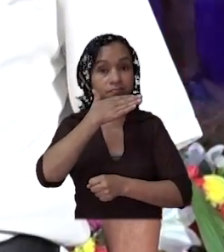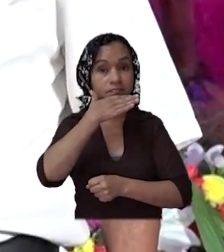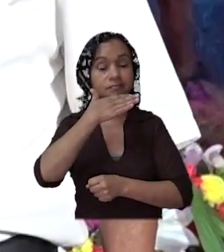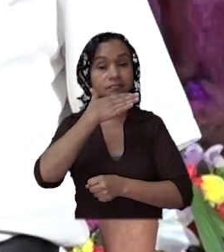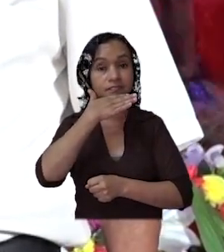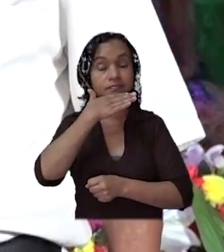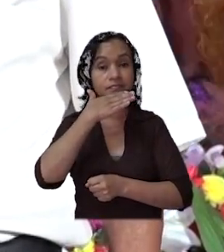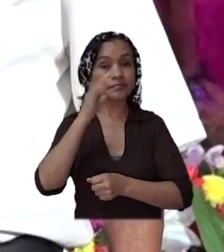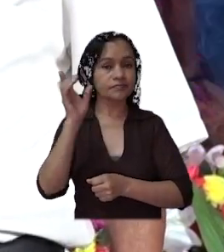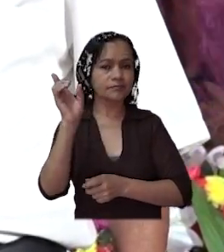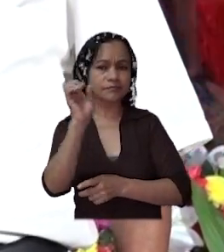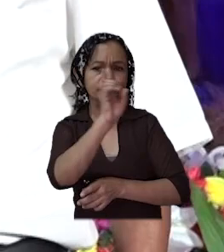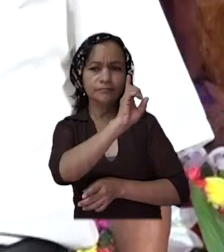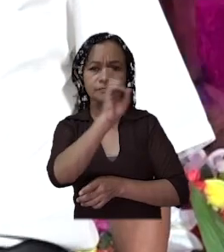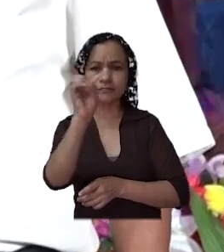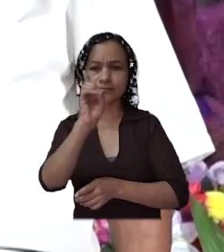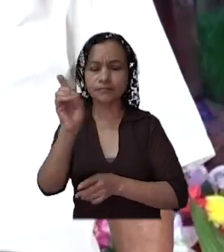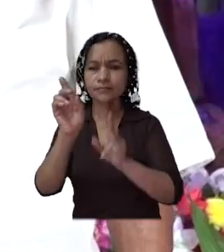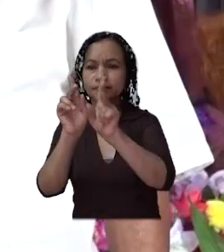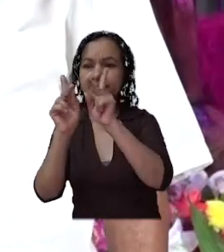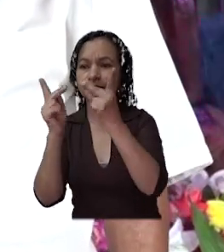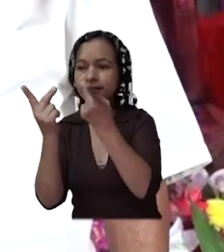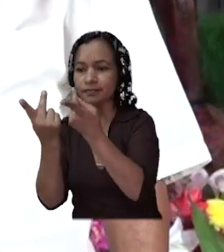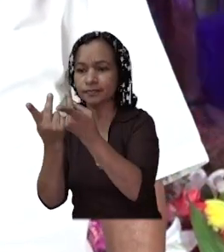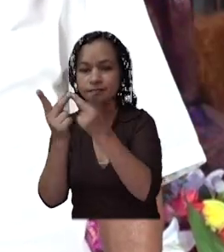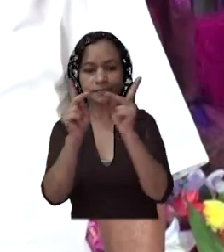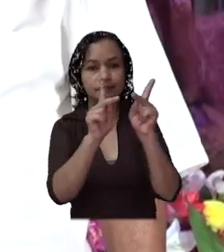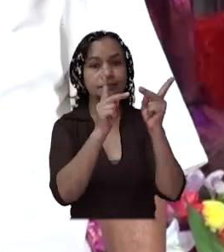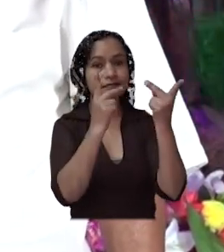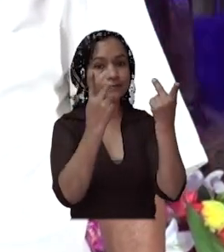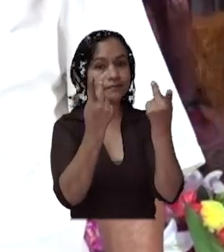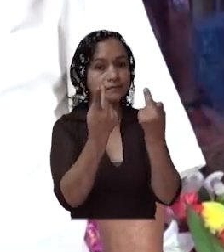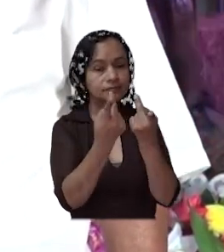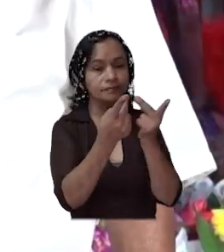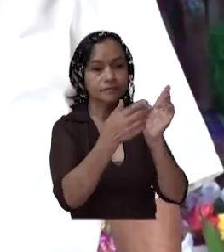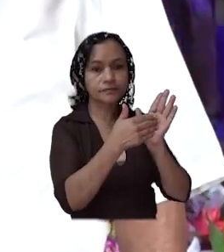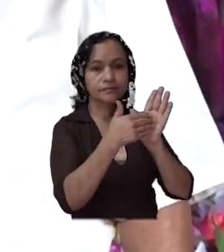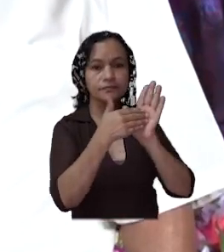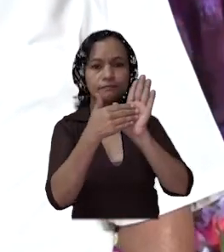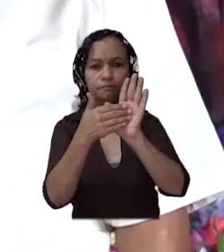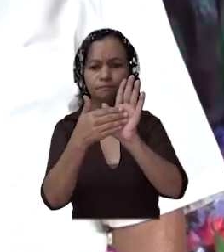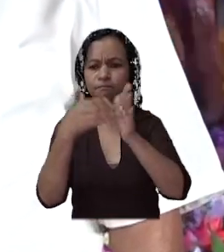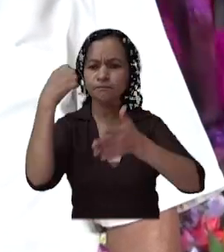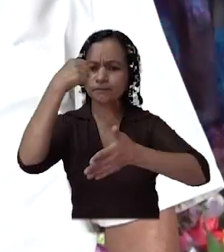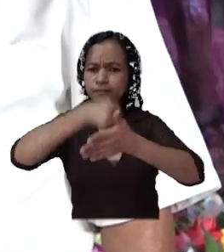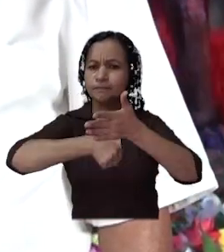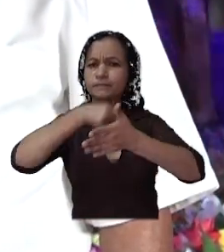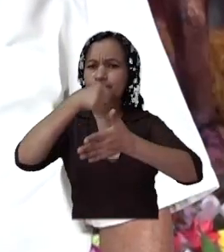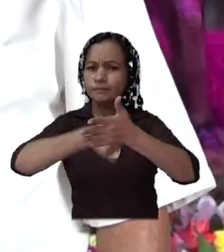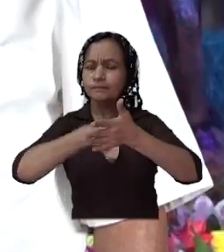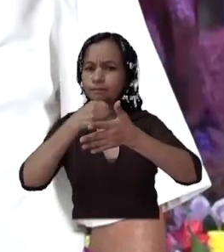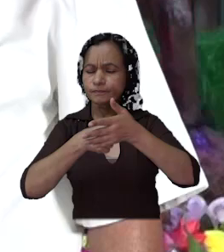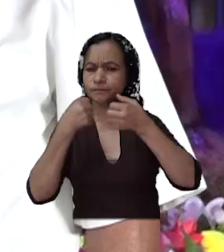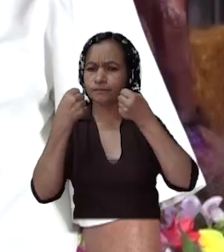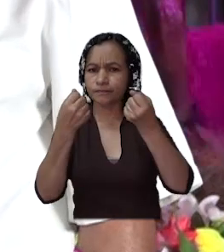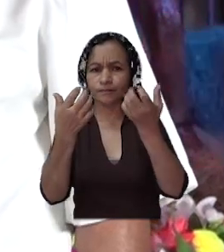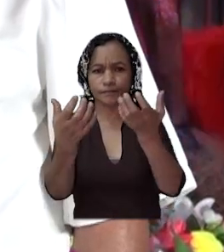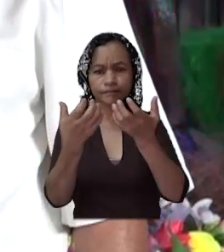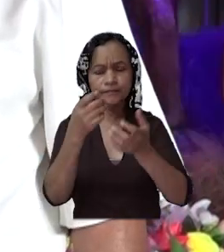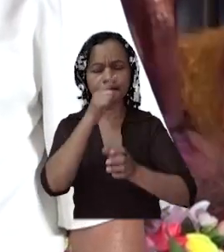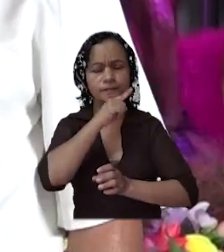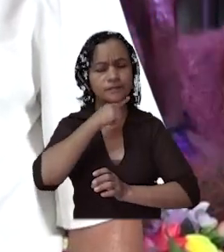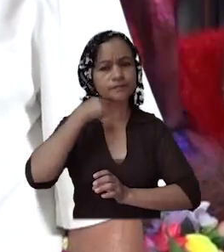cual nuestro pueblo mostró la energía, el deseo